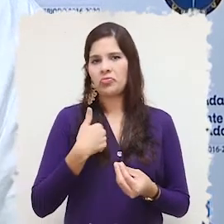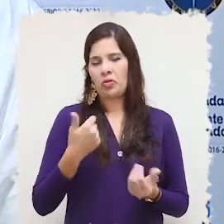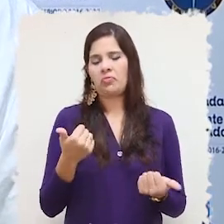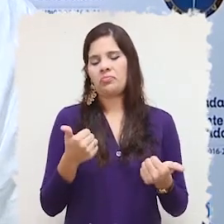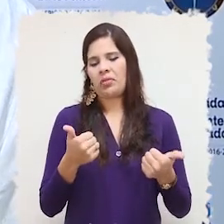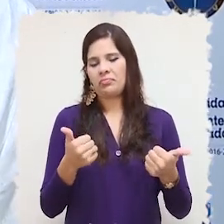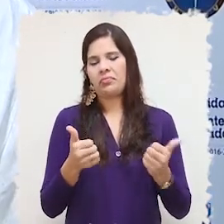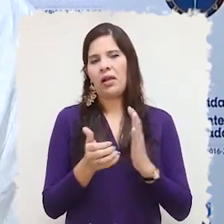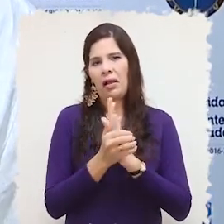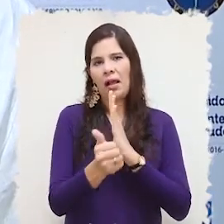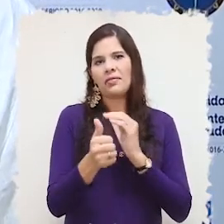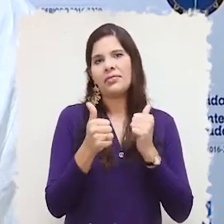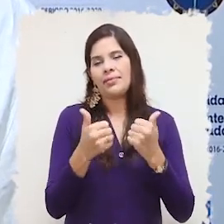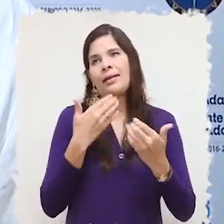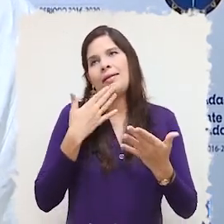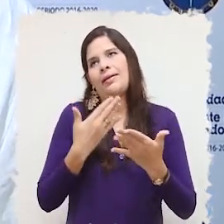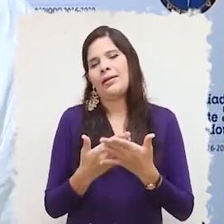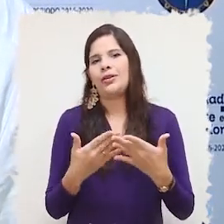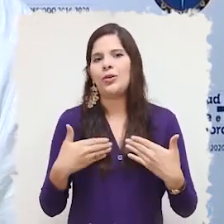yo pienso que